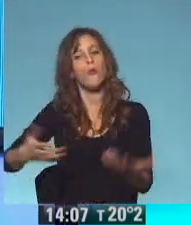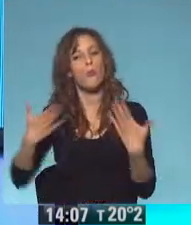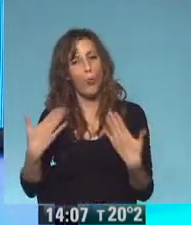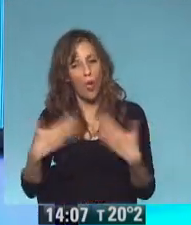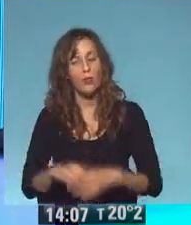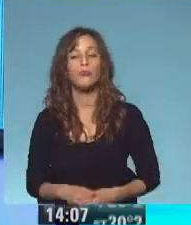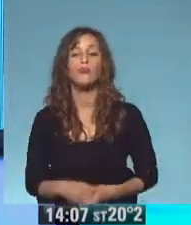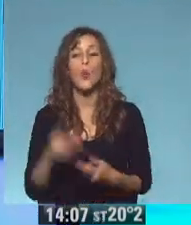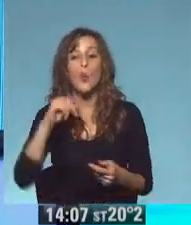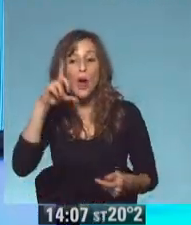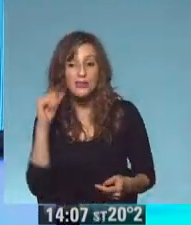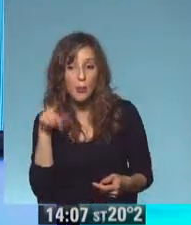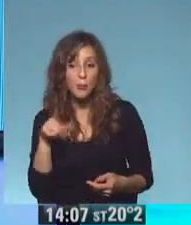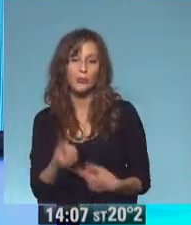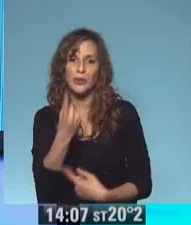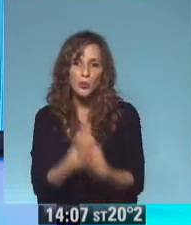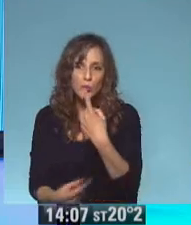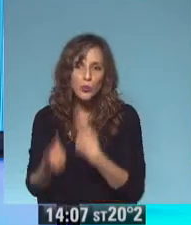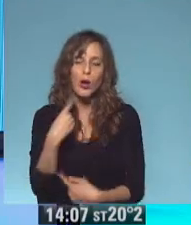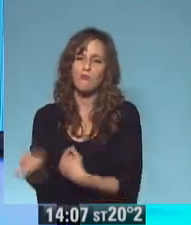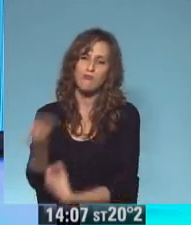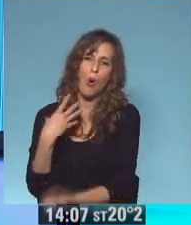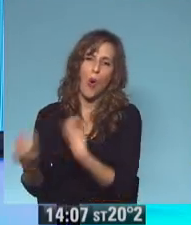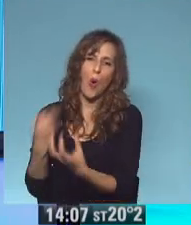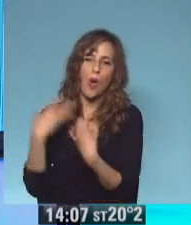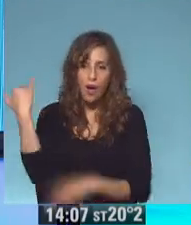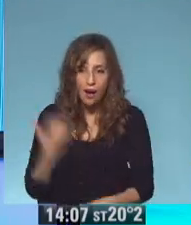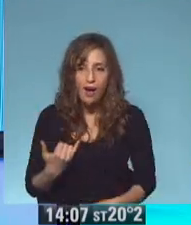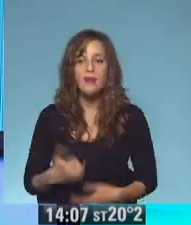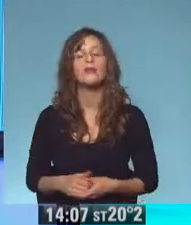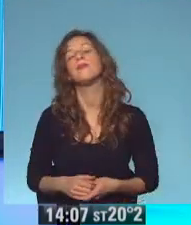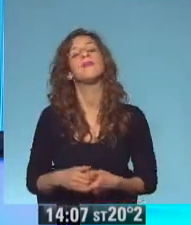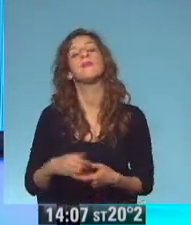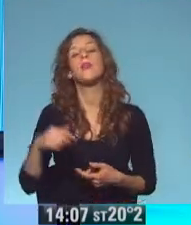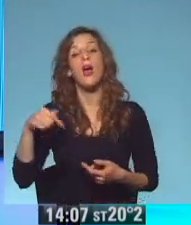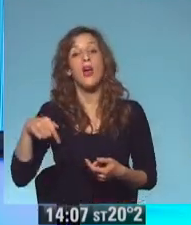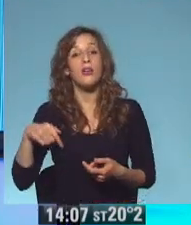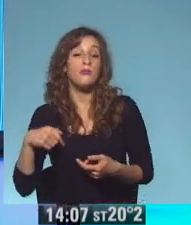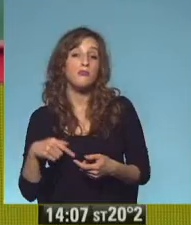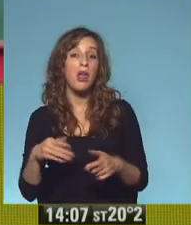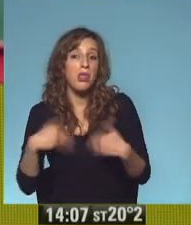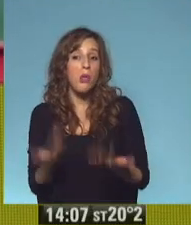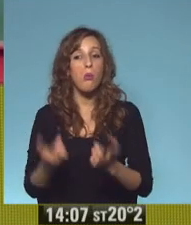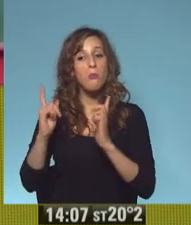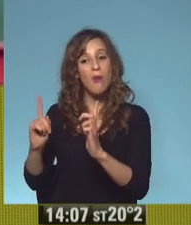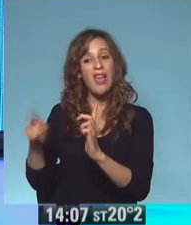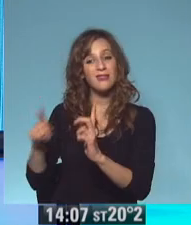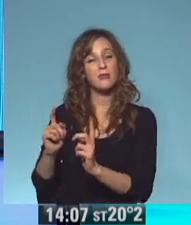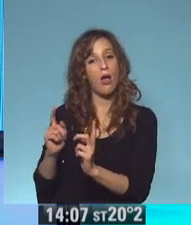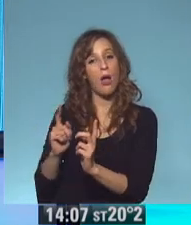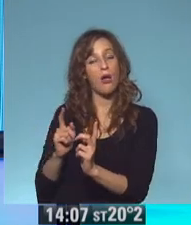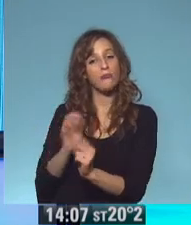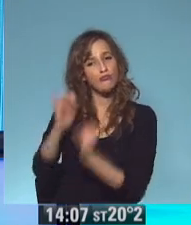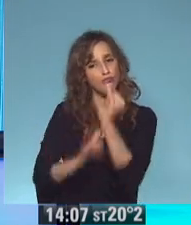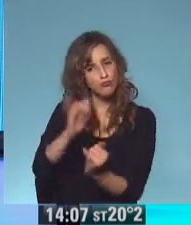a ir en el programa develando las preguntas que llegan, ¿sí? Acá Nuria va a responder, pero vamos con